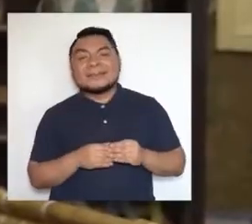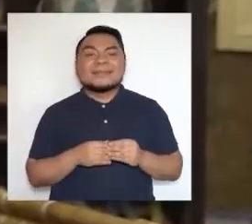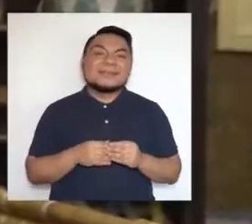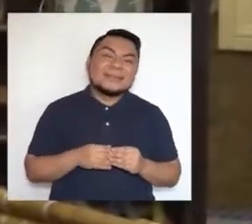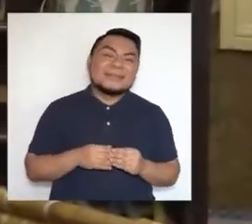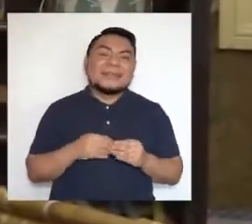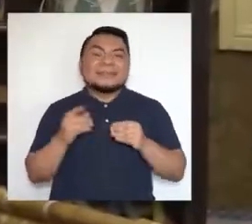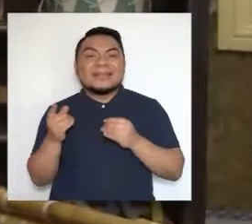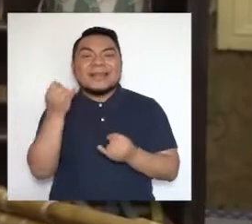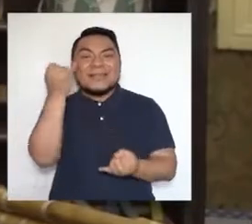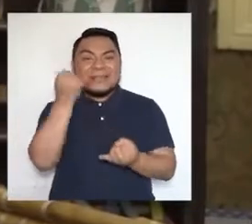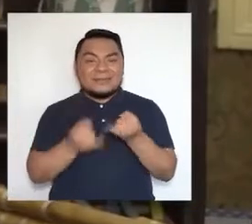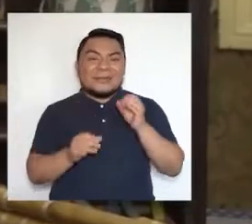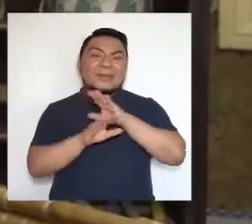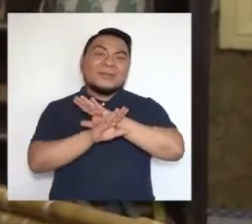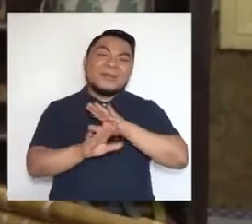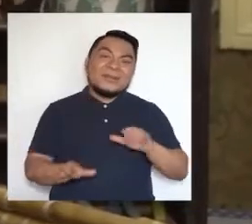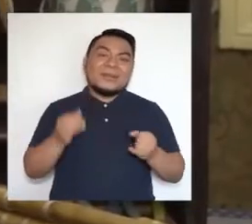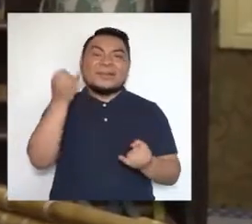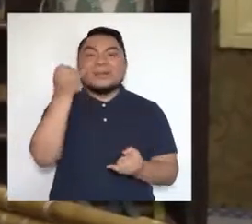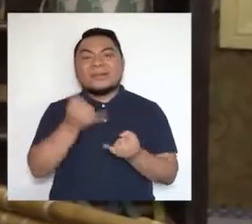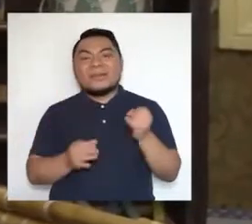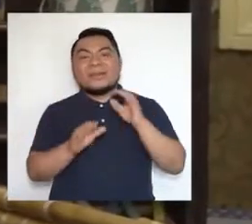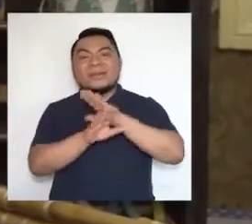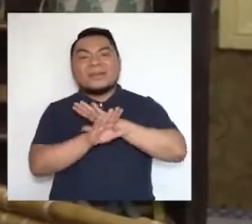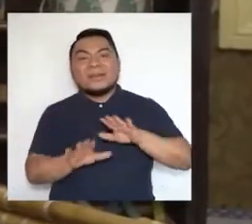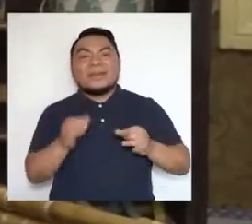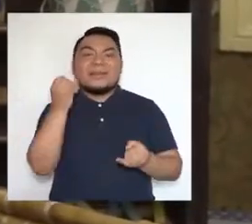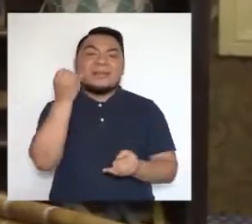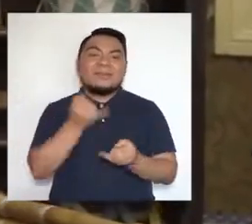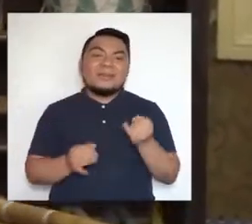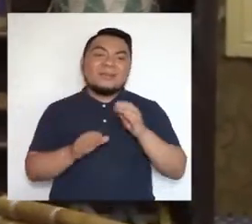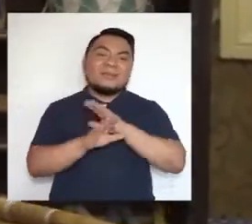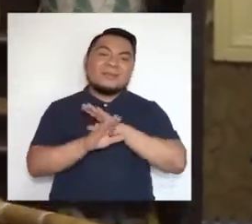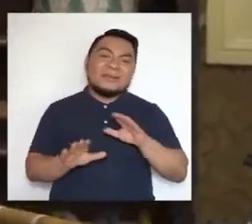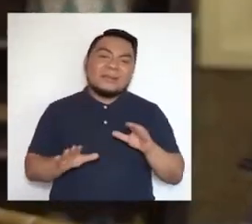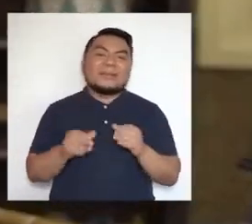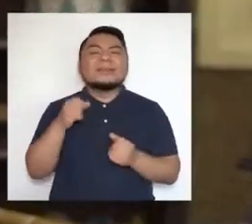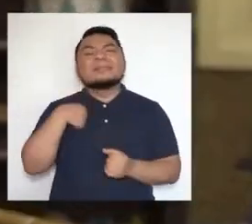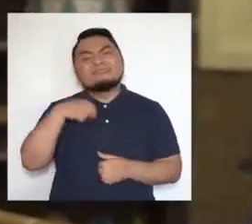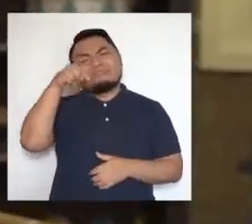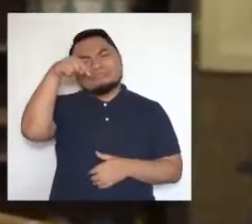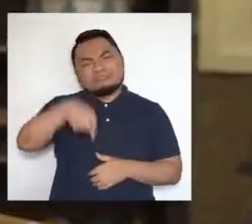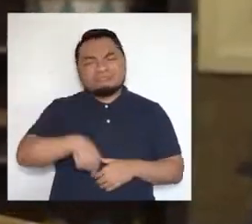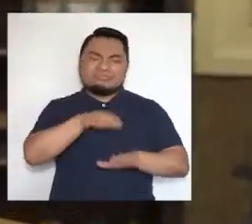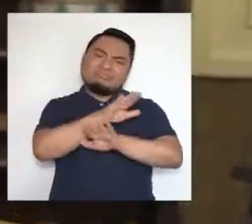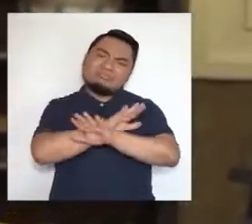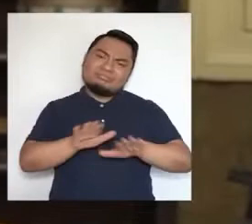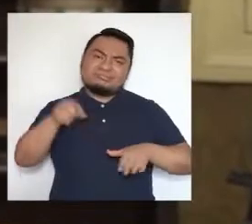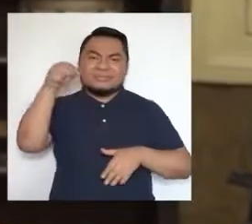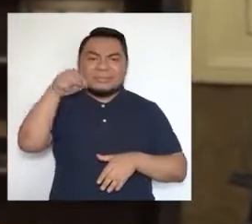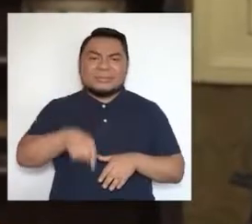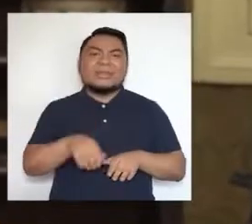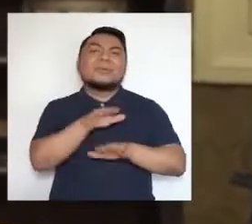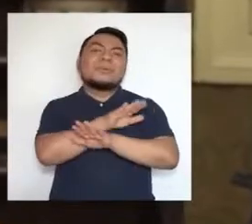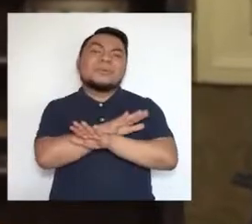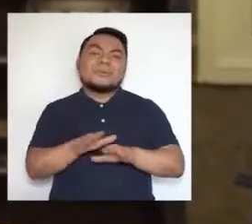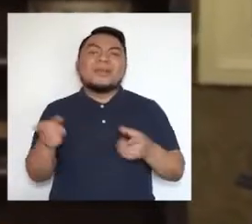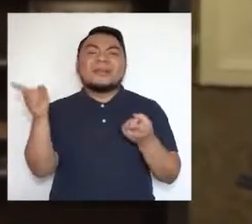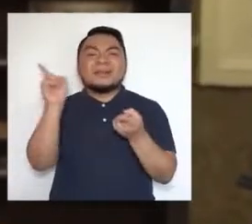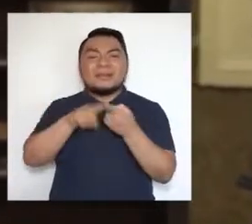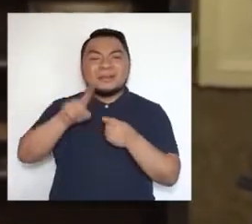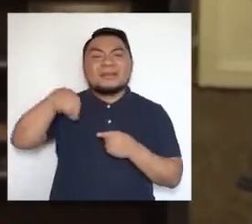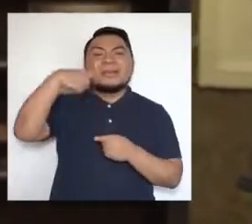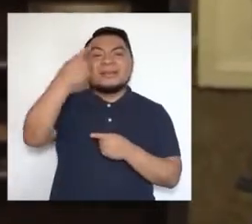Se acabó, se acabó. La sesión ya se acabó. Termino, termino. Hasta